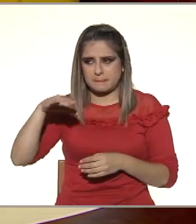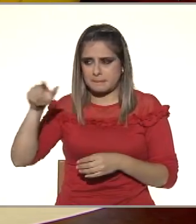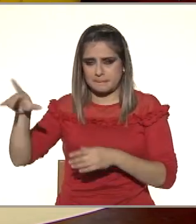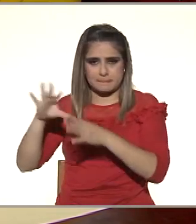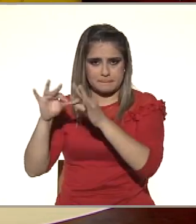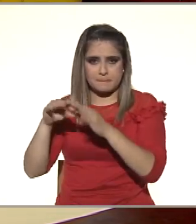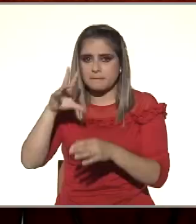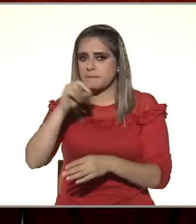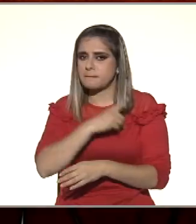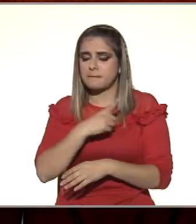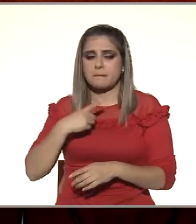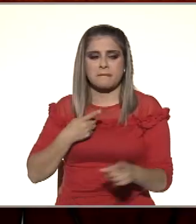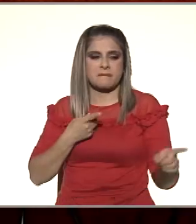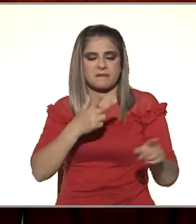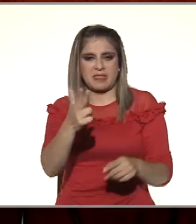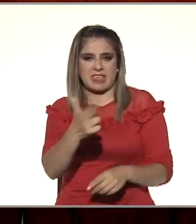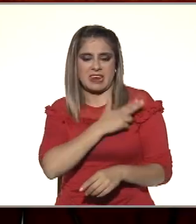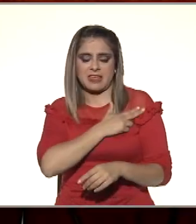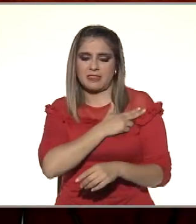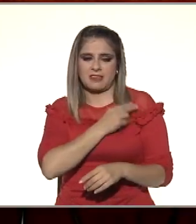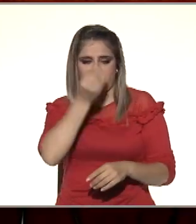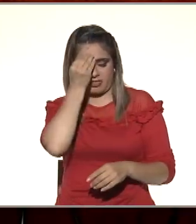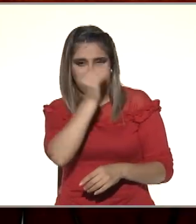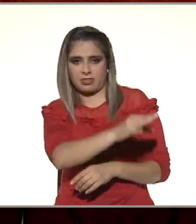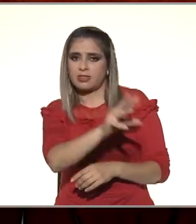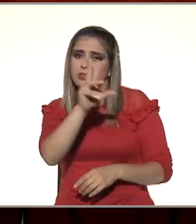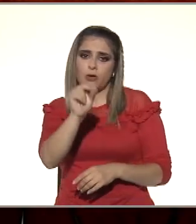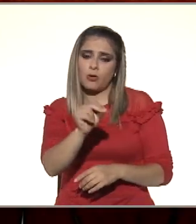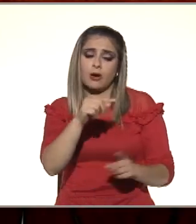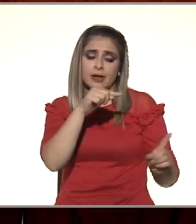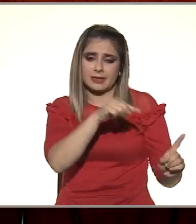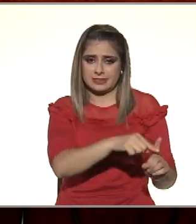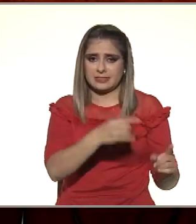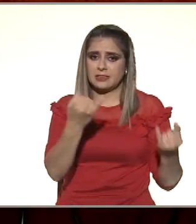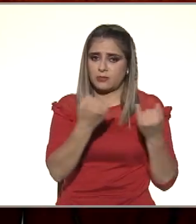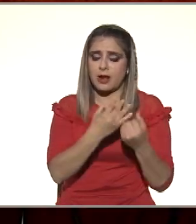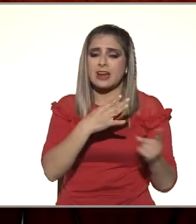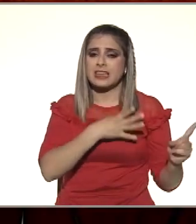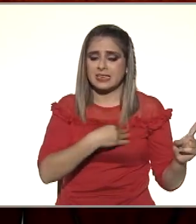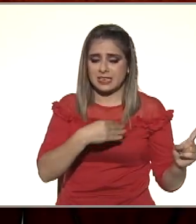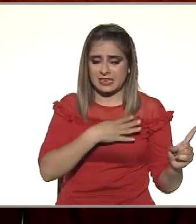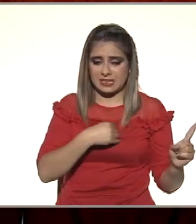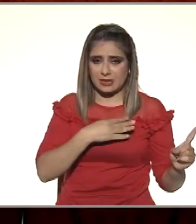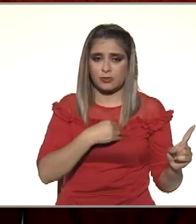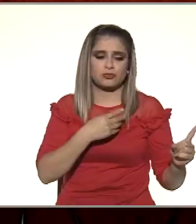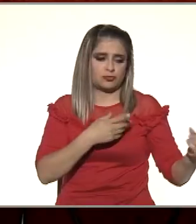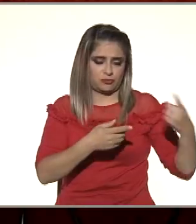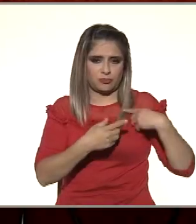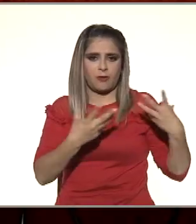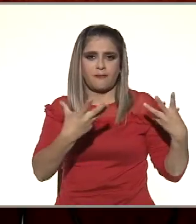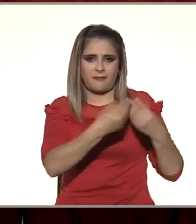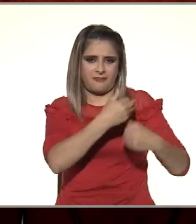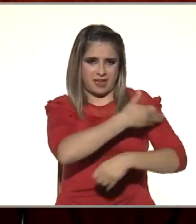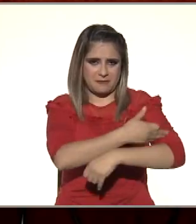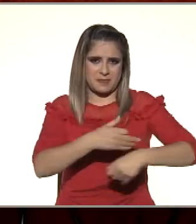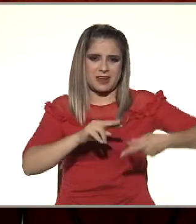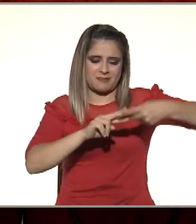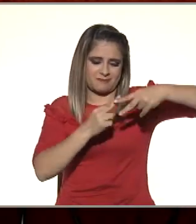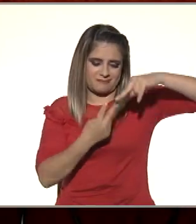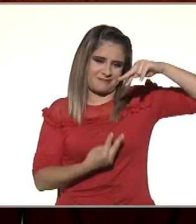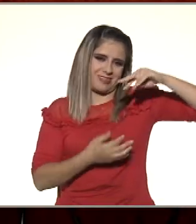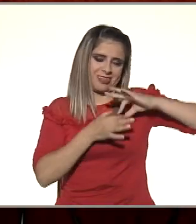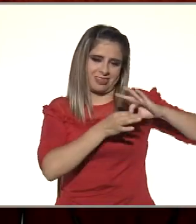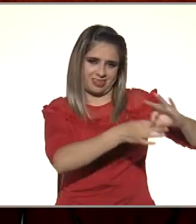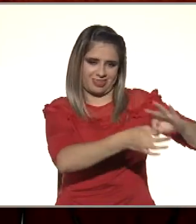de lastimar, creo que es muy importante identificar que los hijos, así como comparten nuestro ADN, tanto del papá como de la mamá,